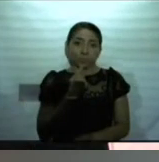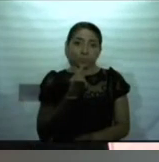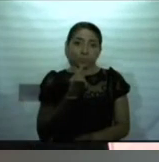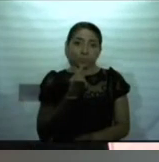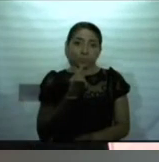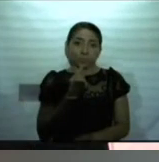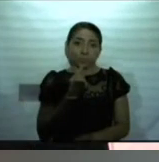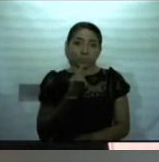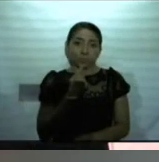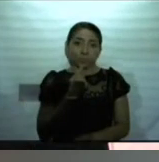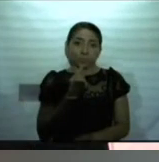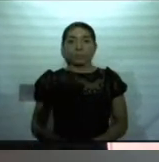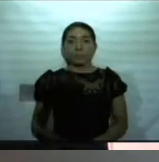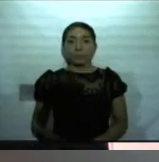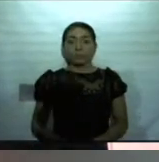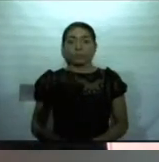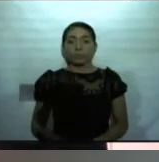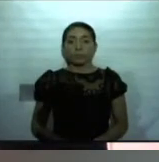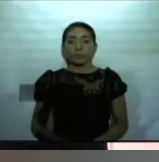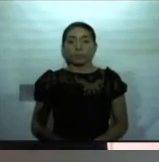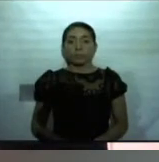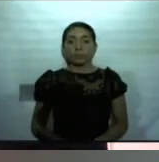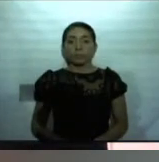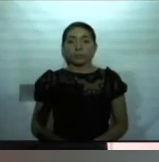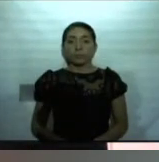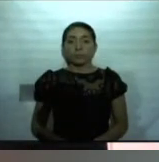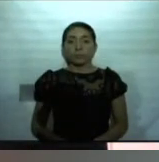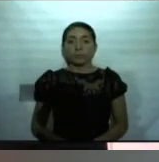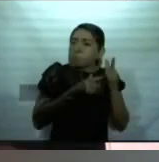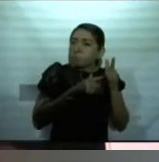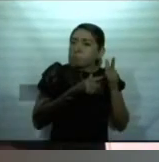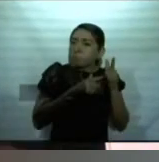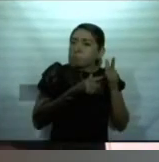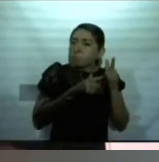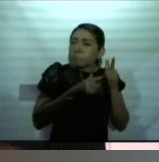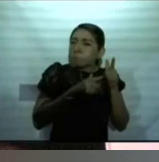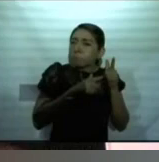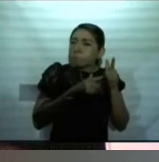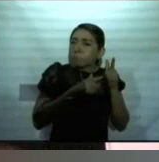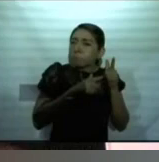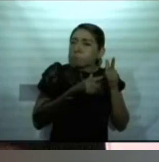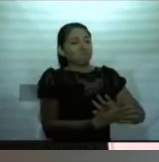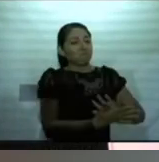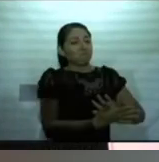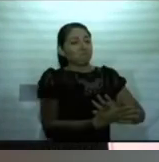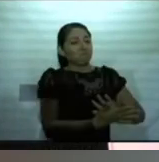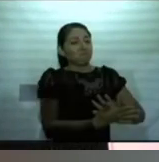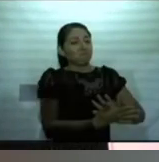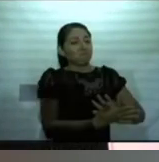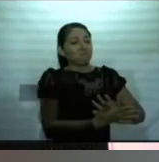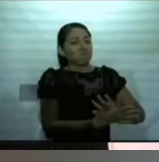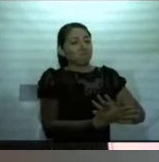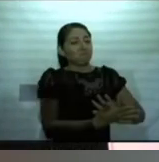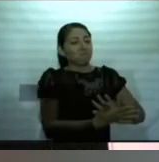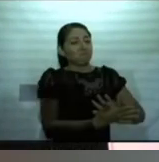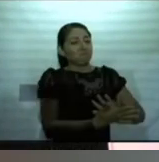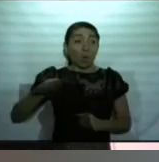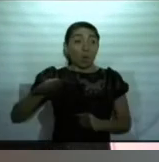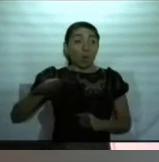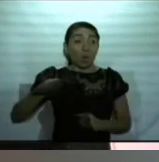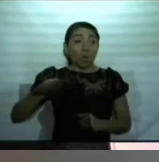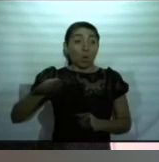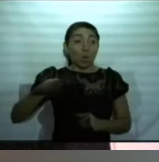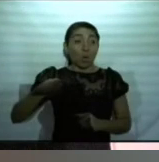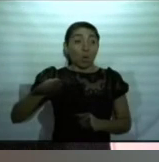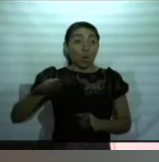Obrador. Vamos a consolidar la transformación. No somos los únicos que